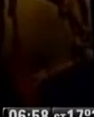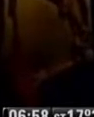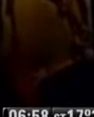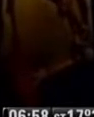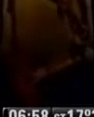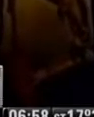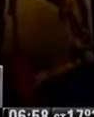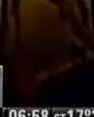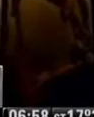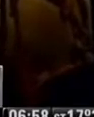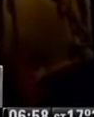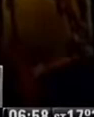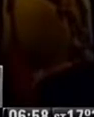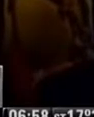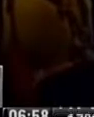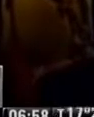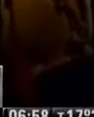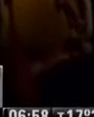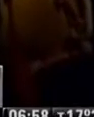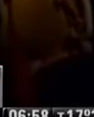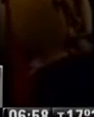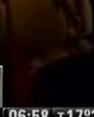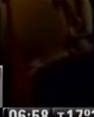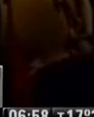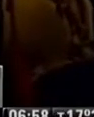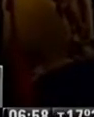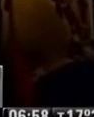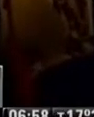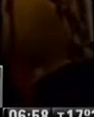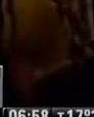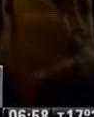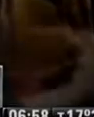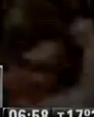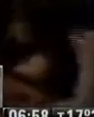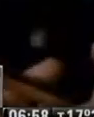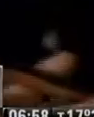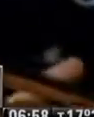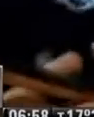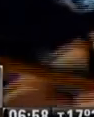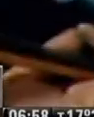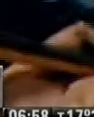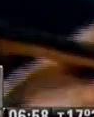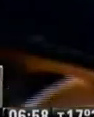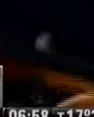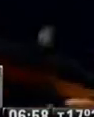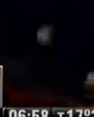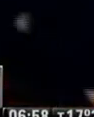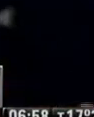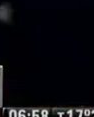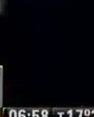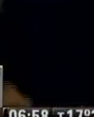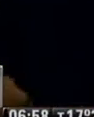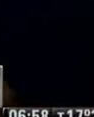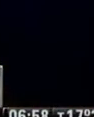la canción. Era viajera del tiempo, era de luz y de